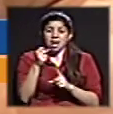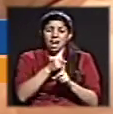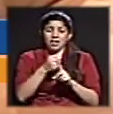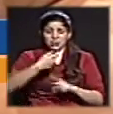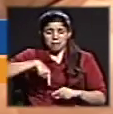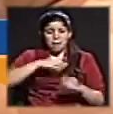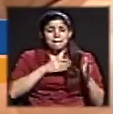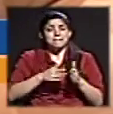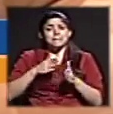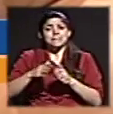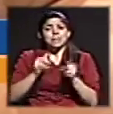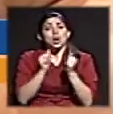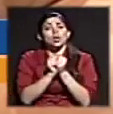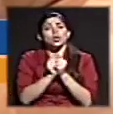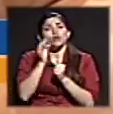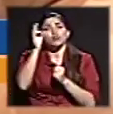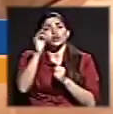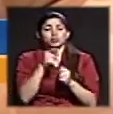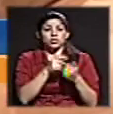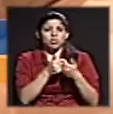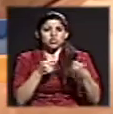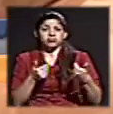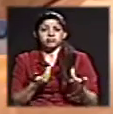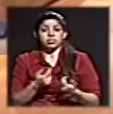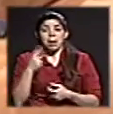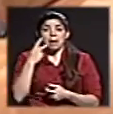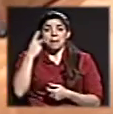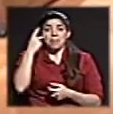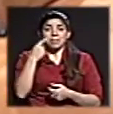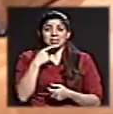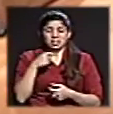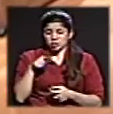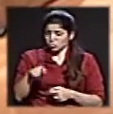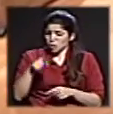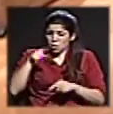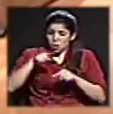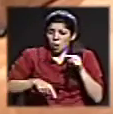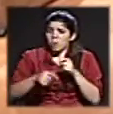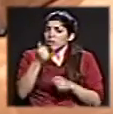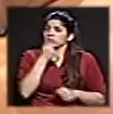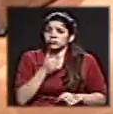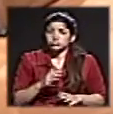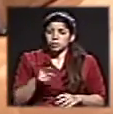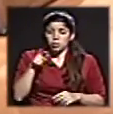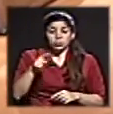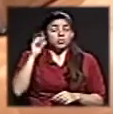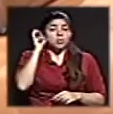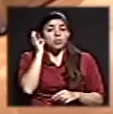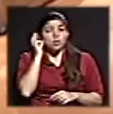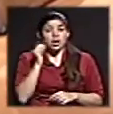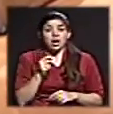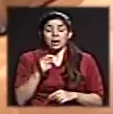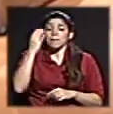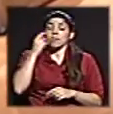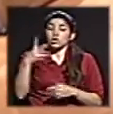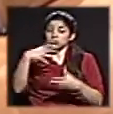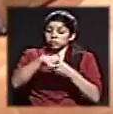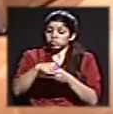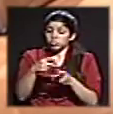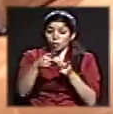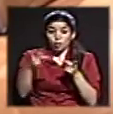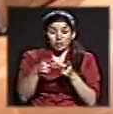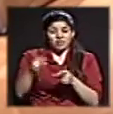nuestro plan de permanecer juntos. Un papá, usted no se puede equivocar. Por ser mujer, por estar en ese